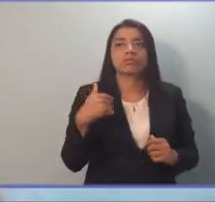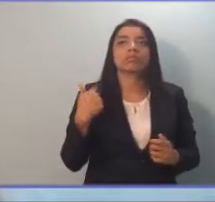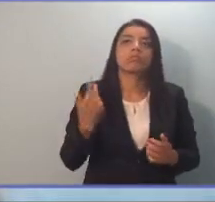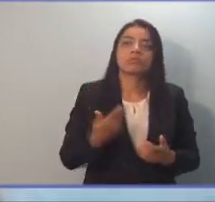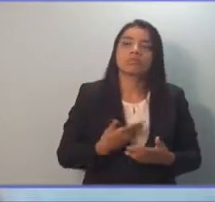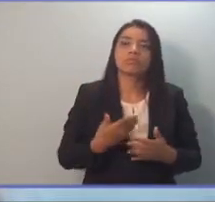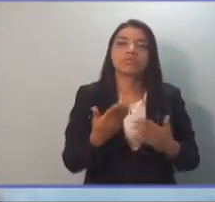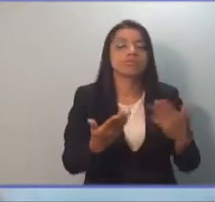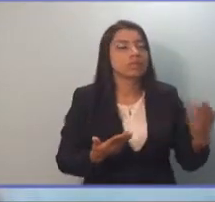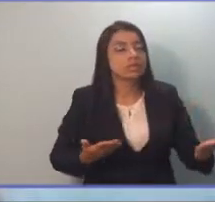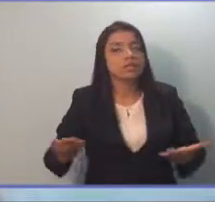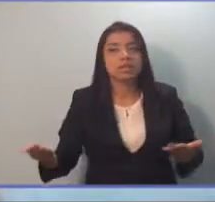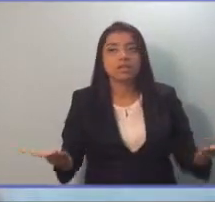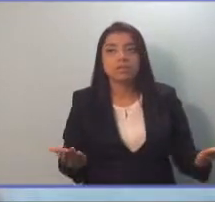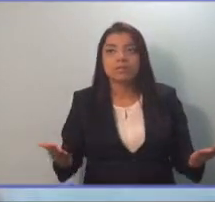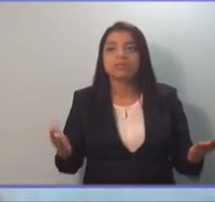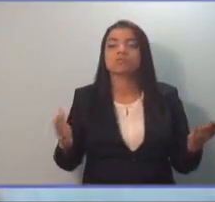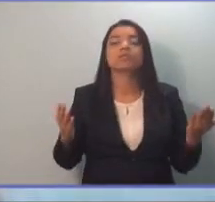dichos servicios,